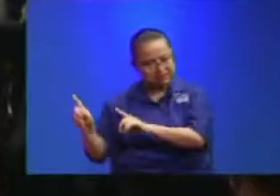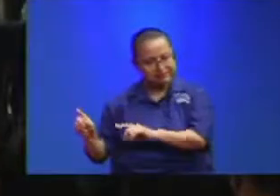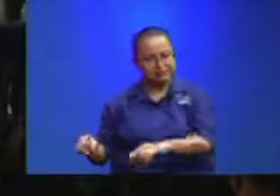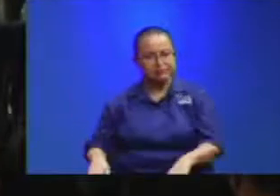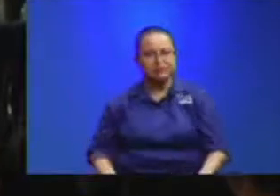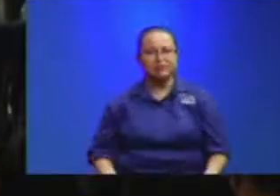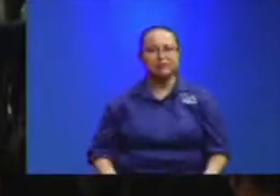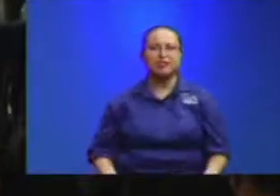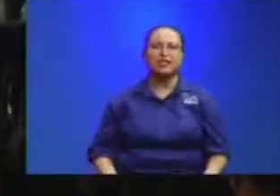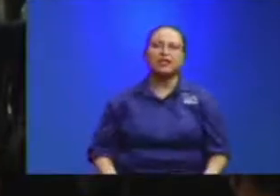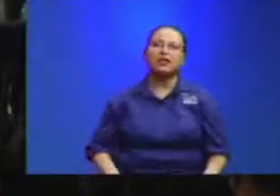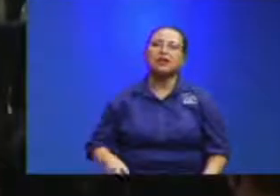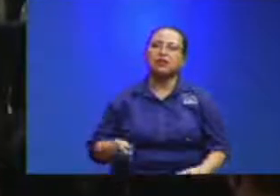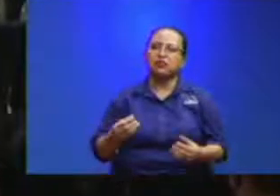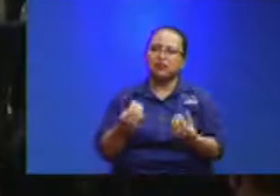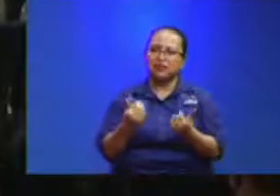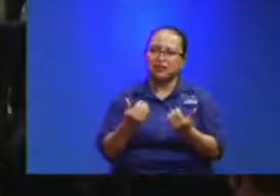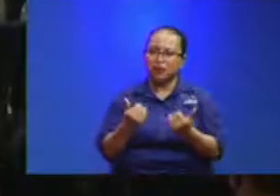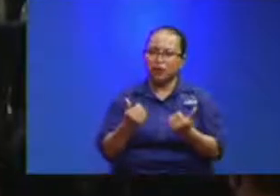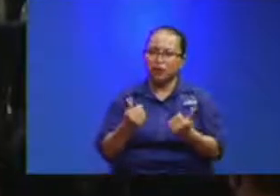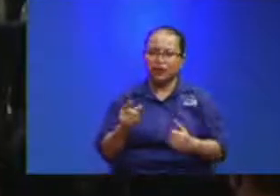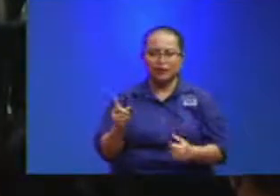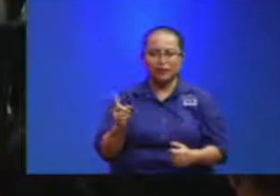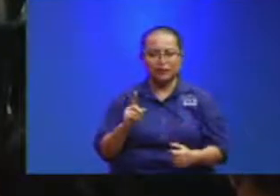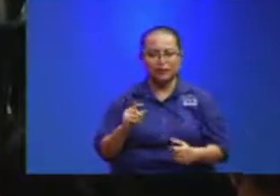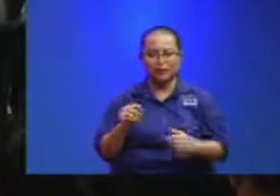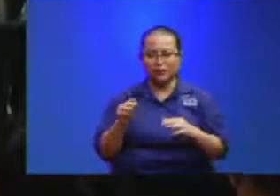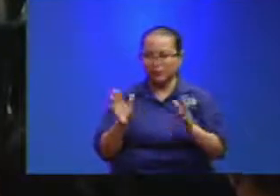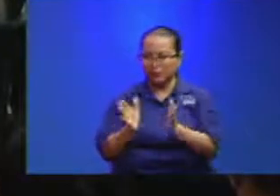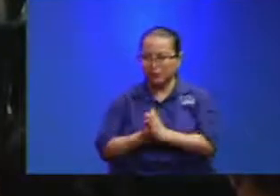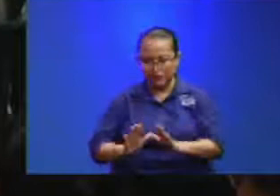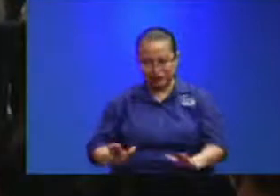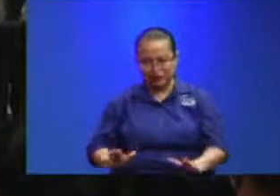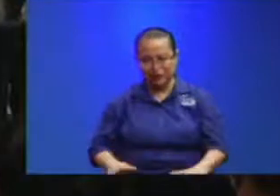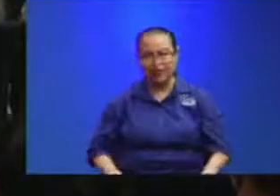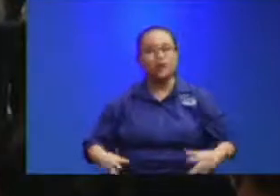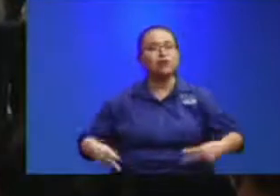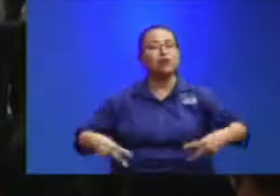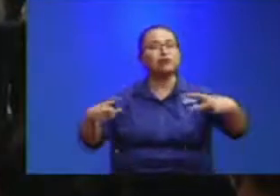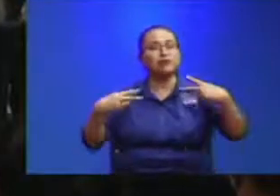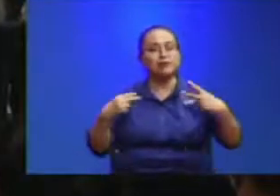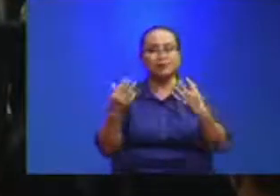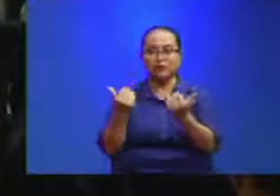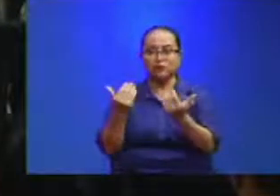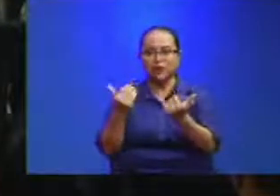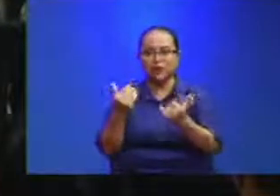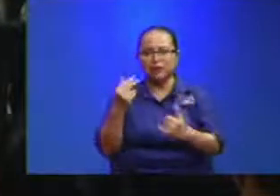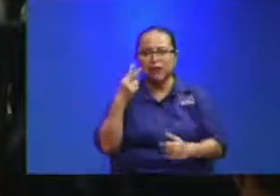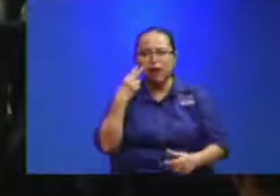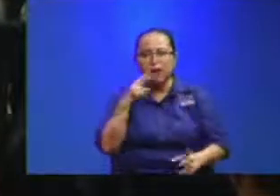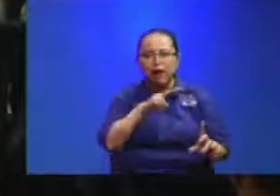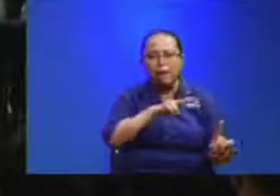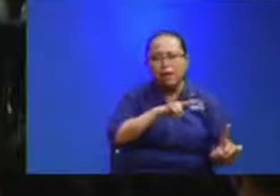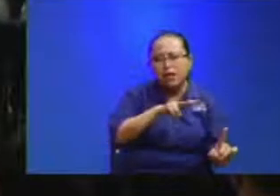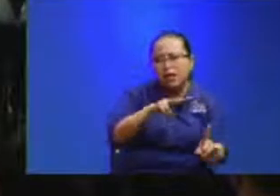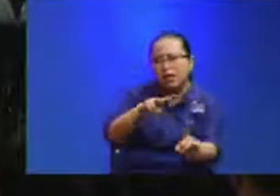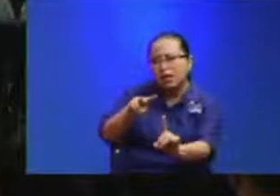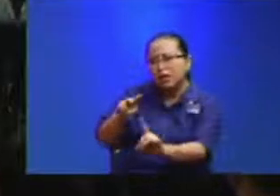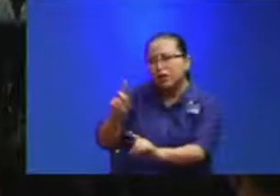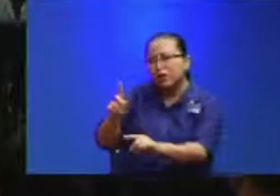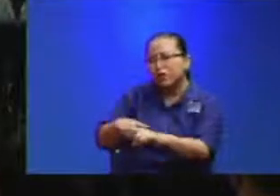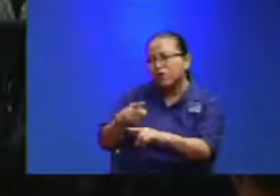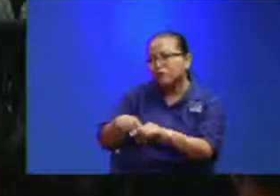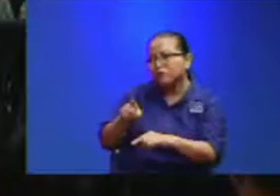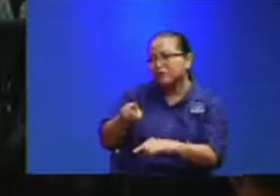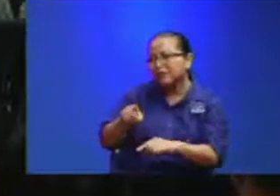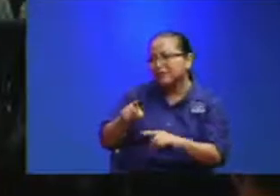y los que se lo comen y toman no son los muertos sino que son los vivos que solo están atacando que usted es la vuelta se